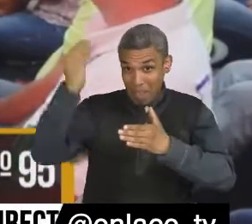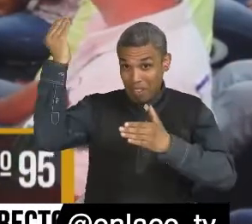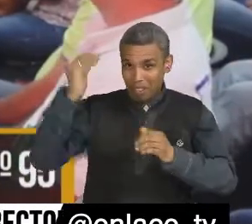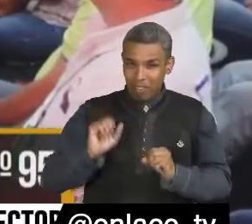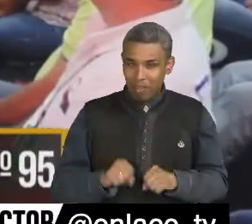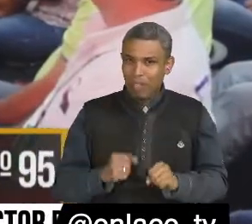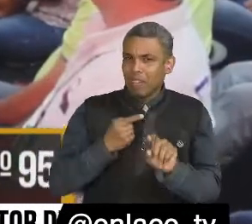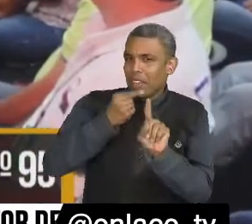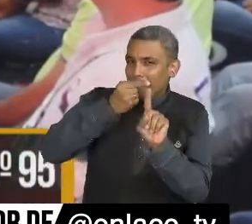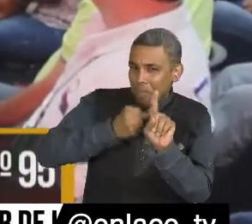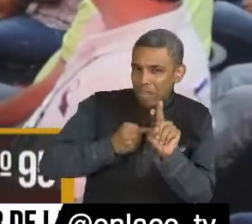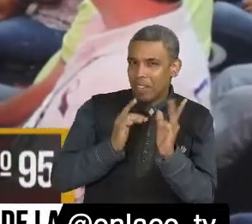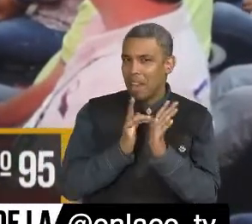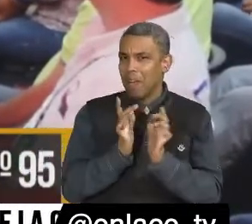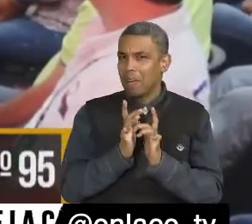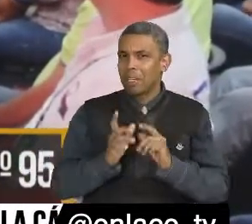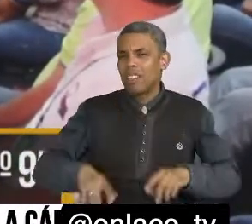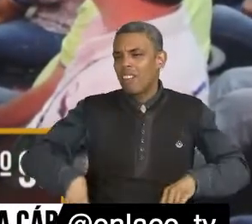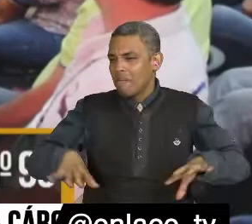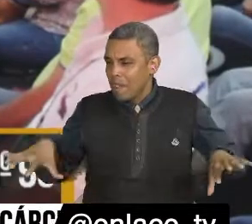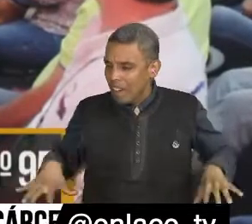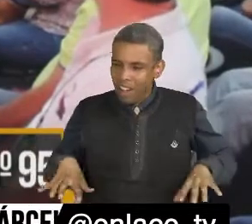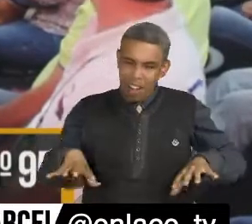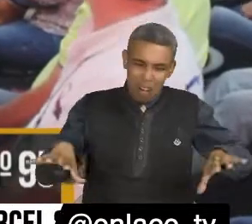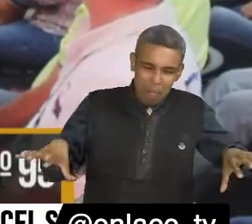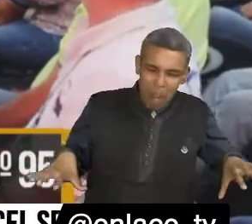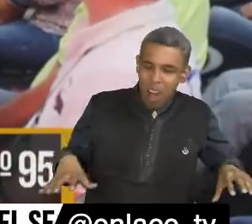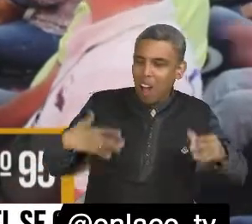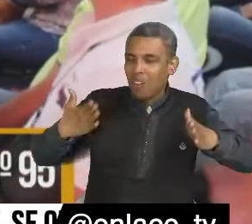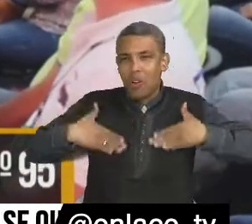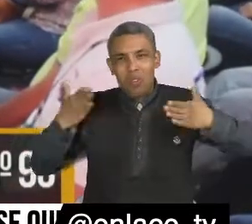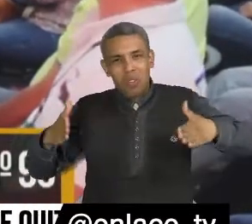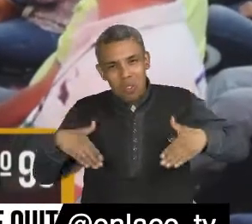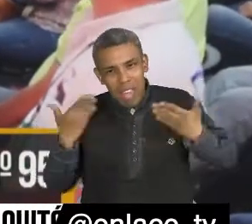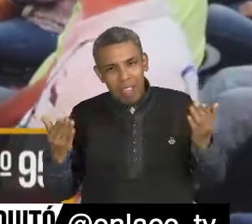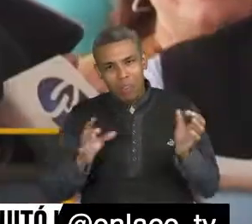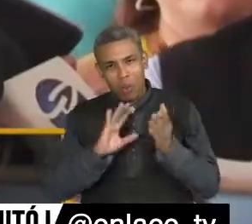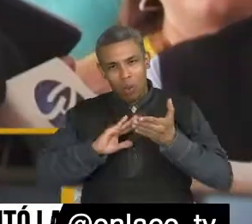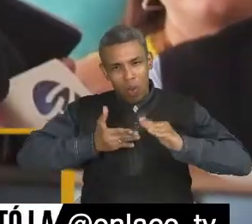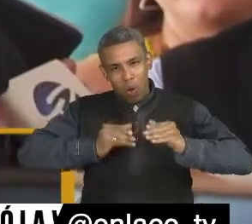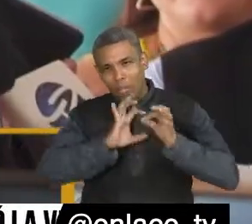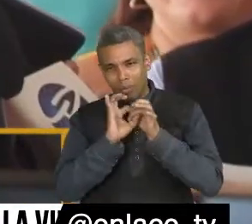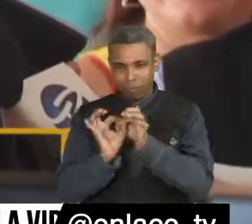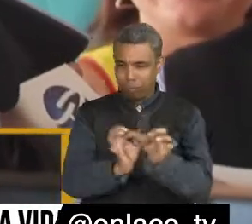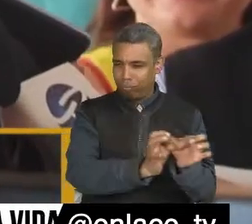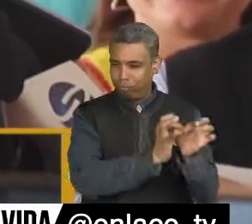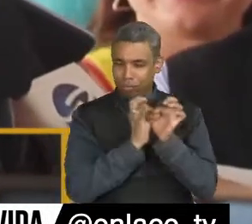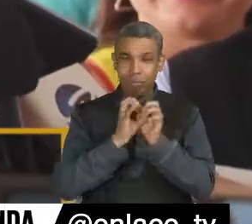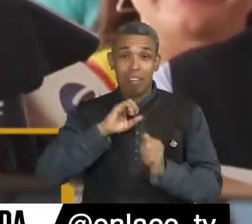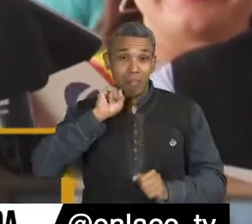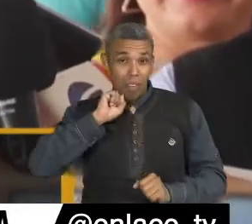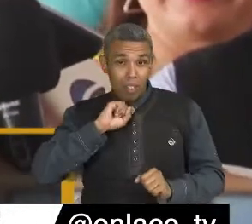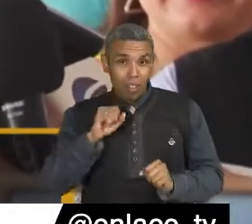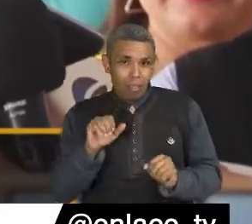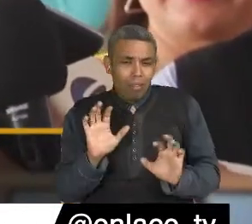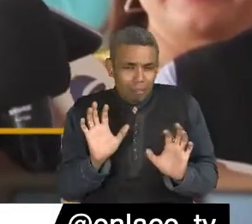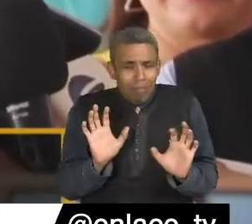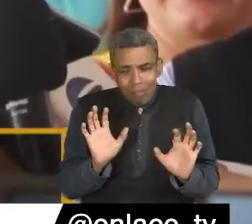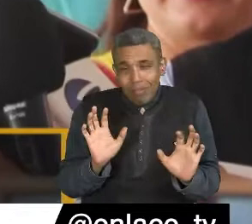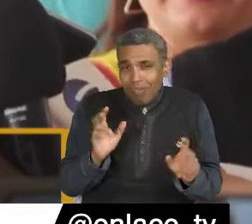convierta en las actividades, en la festividad, en las alegrías también de nuestra ciudad en medio de la difícil